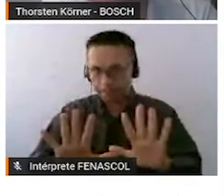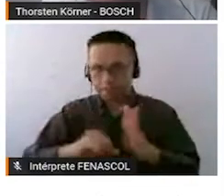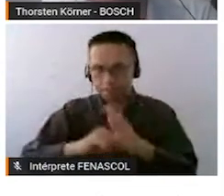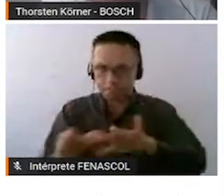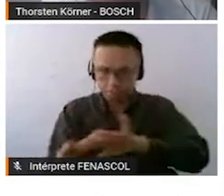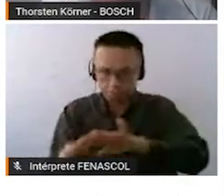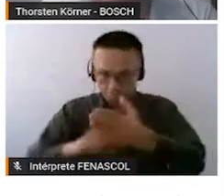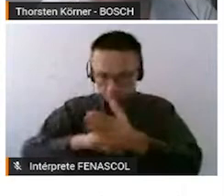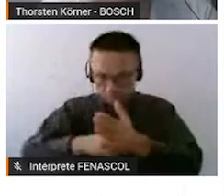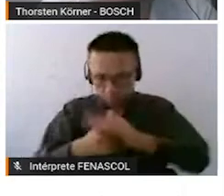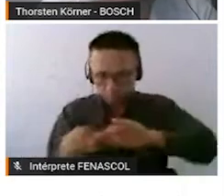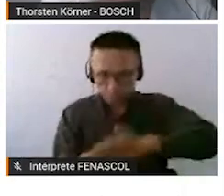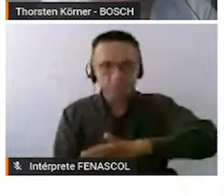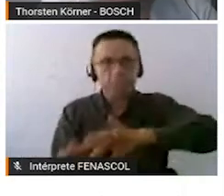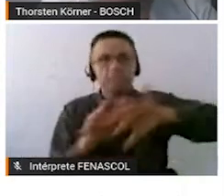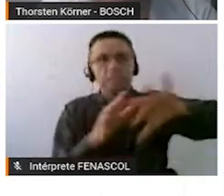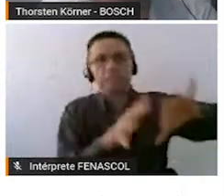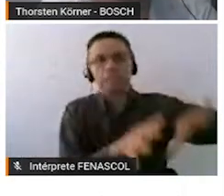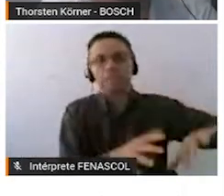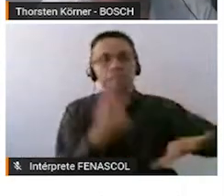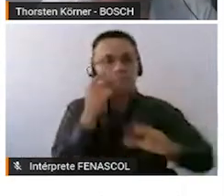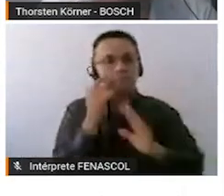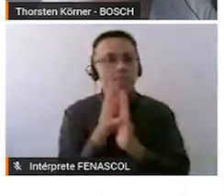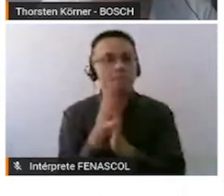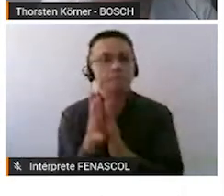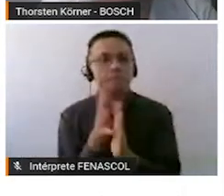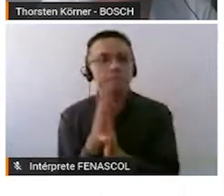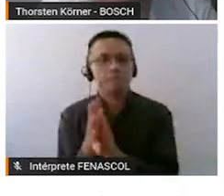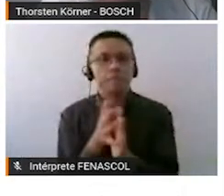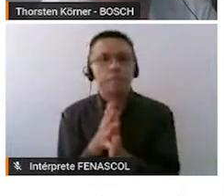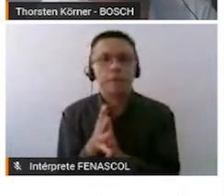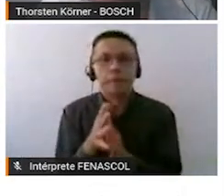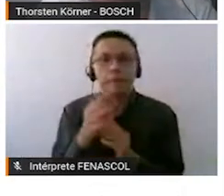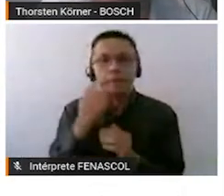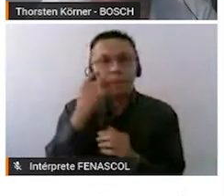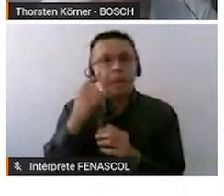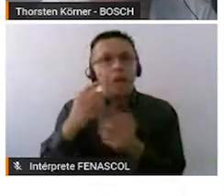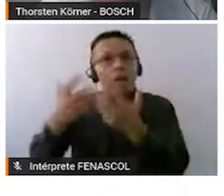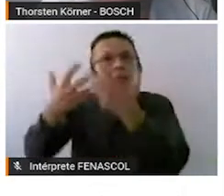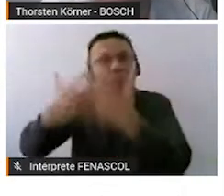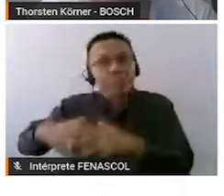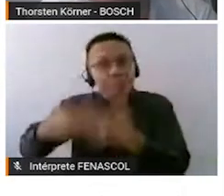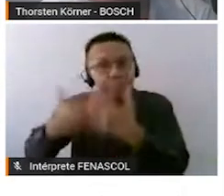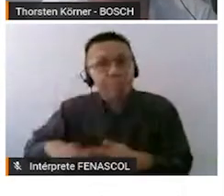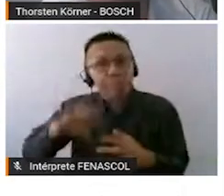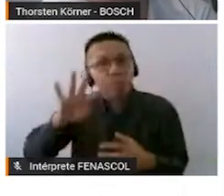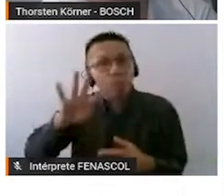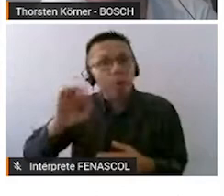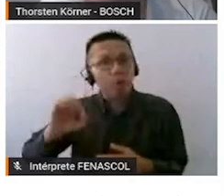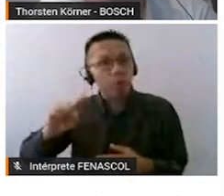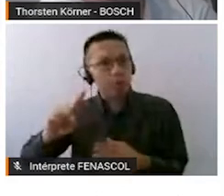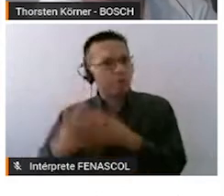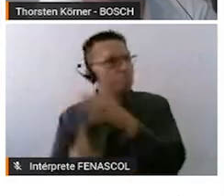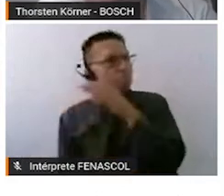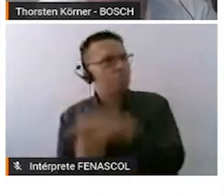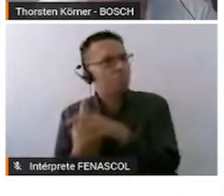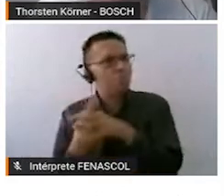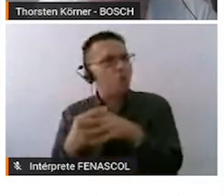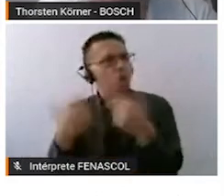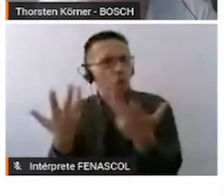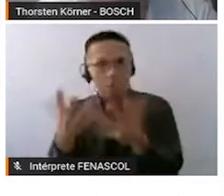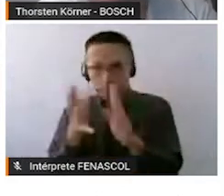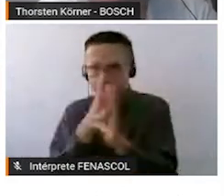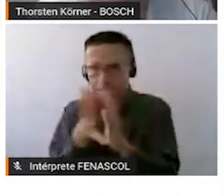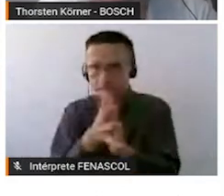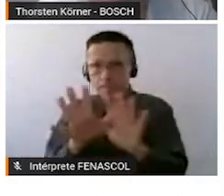pregunta, voy a hablar un poco de los orígenes de Industria 4.0. Lo que puedo decirles desde ya es